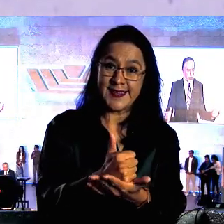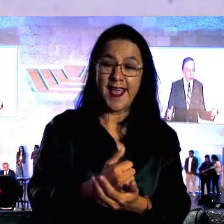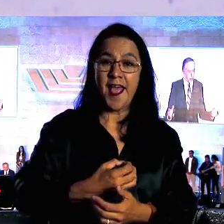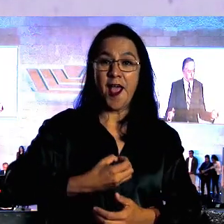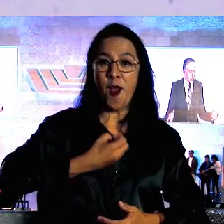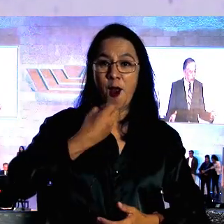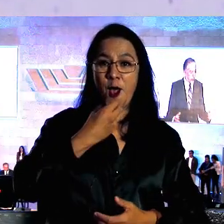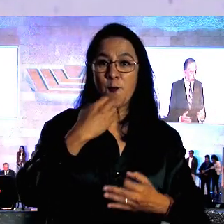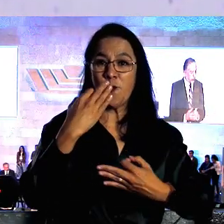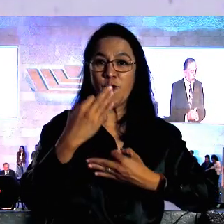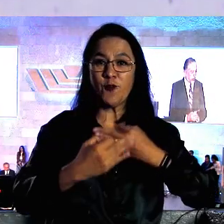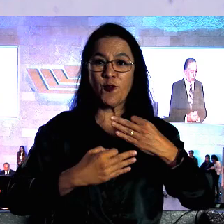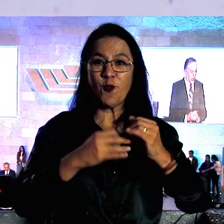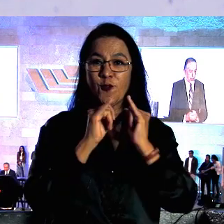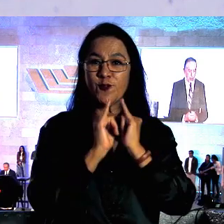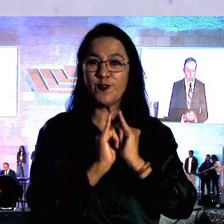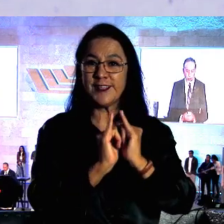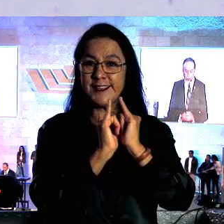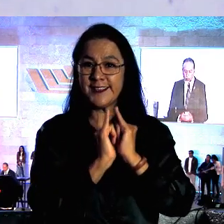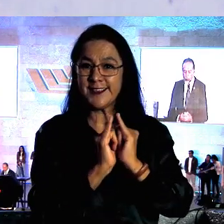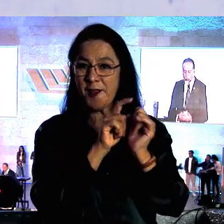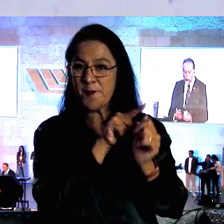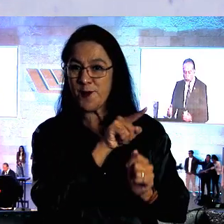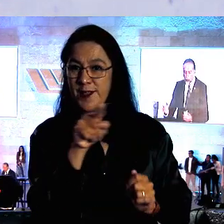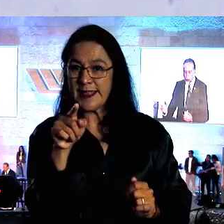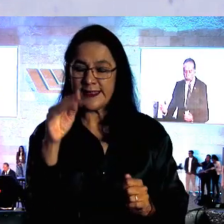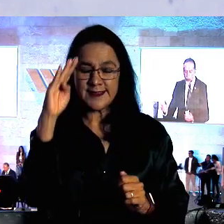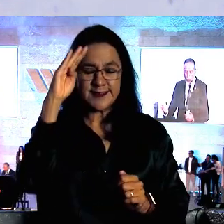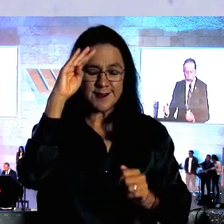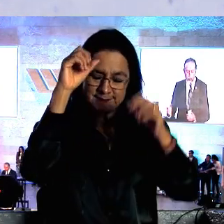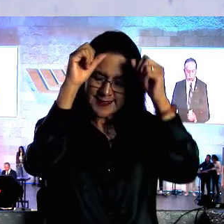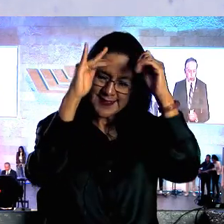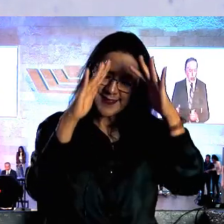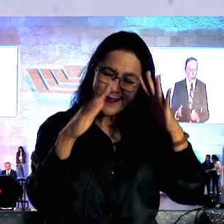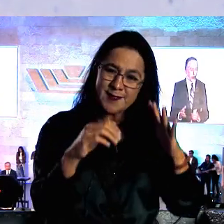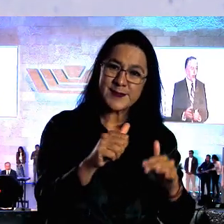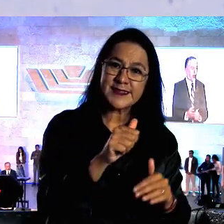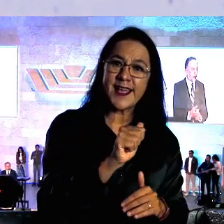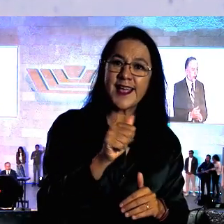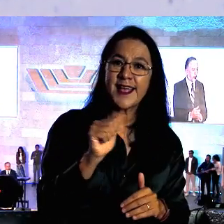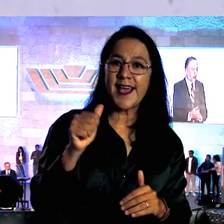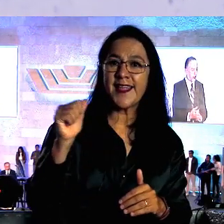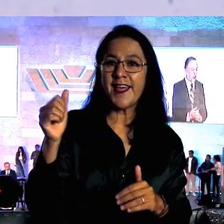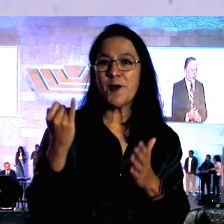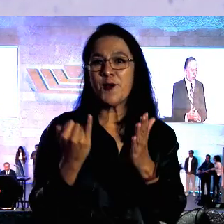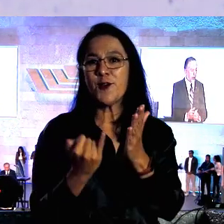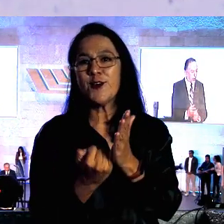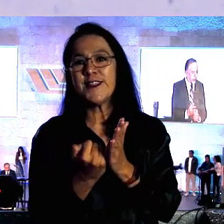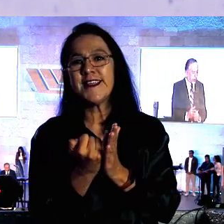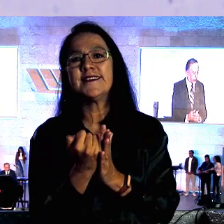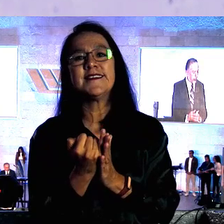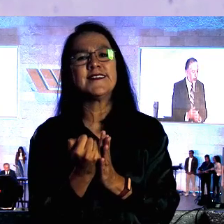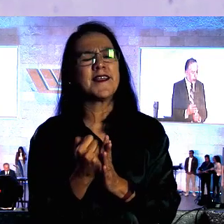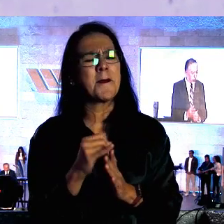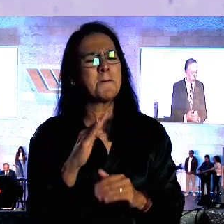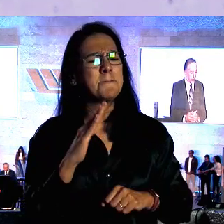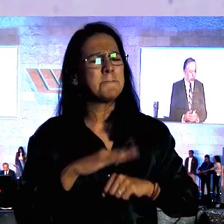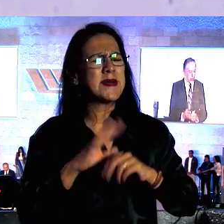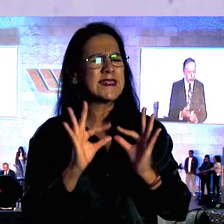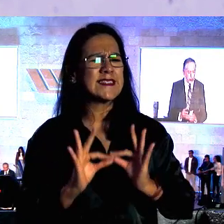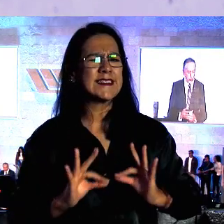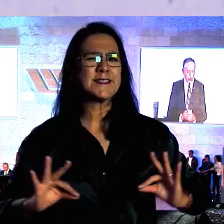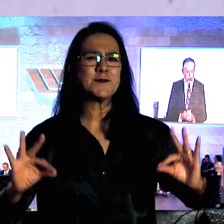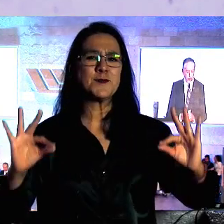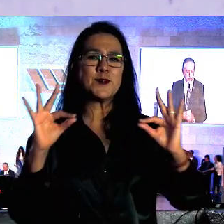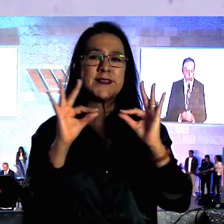todos por ello Señor bendecimos a cada uno de estos hijos tuyos que hoy están tomando esta decisión la más importante